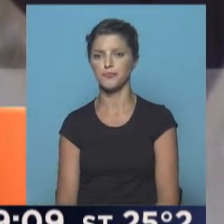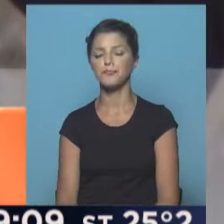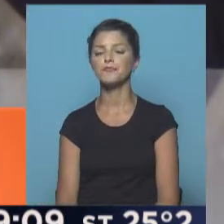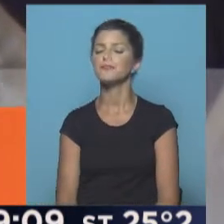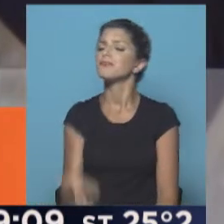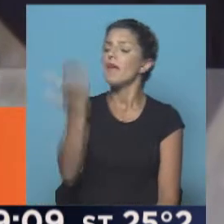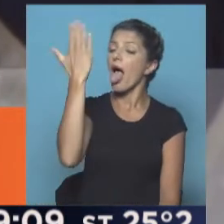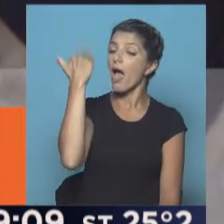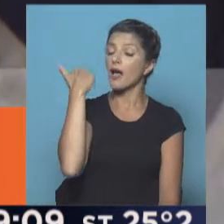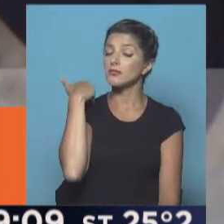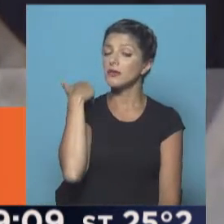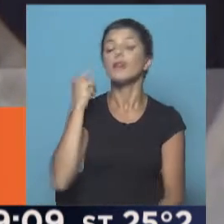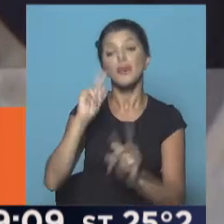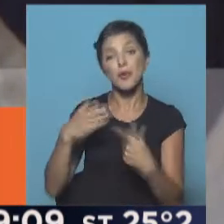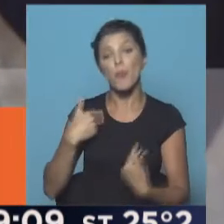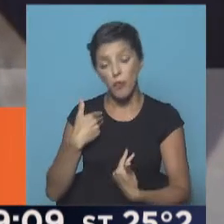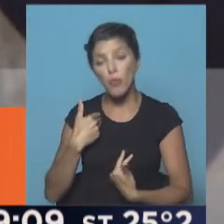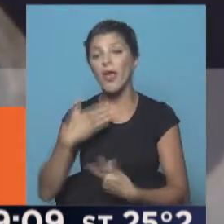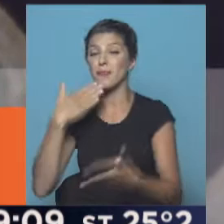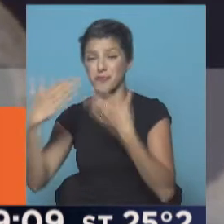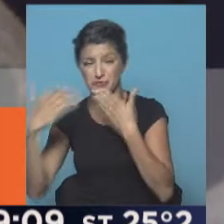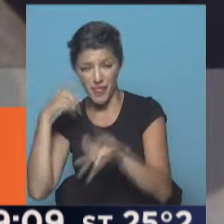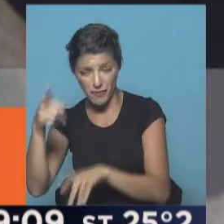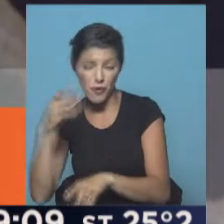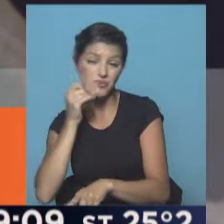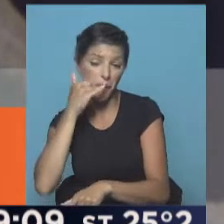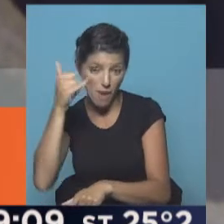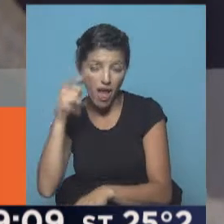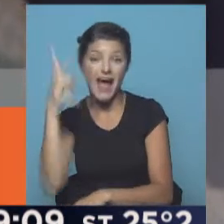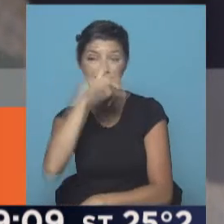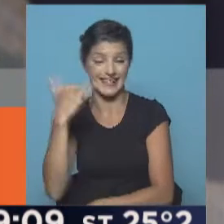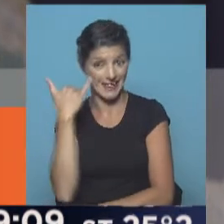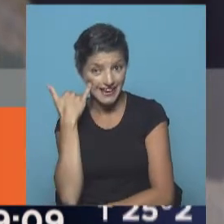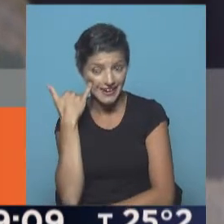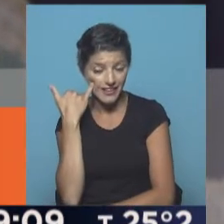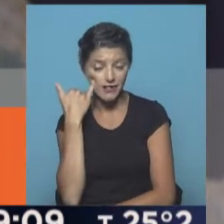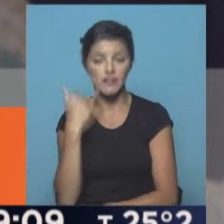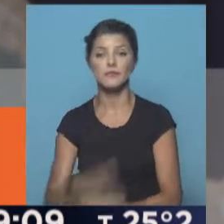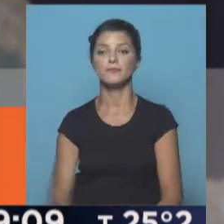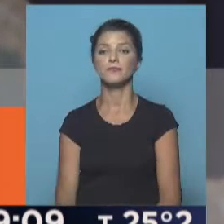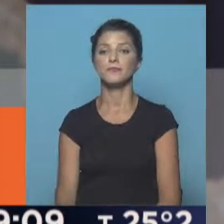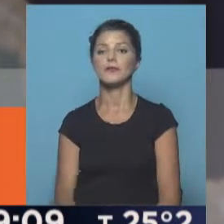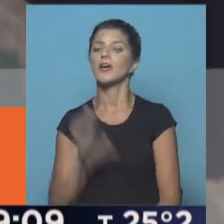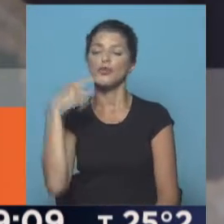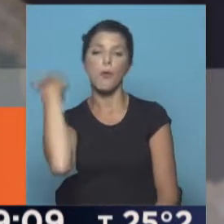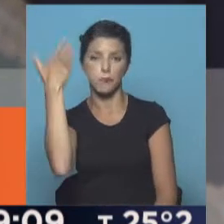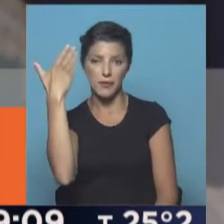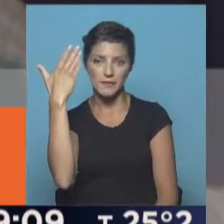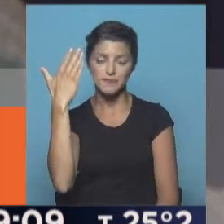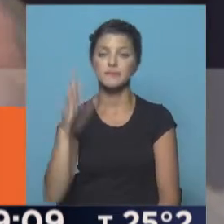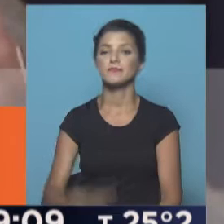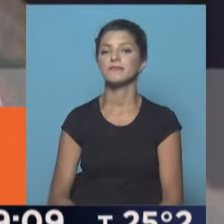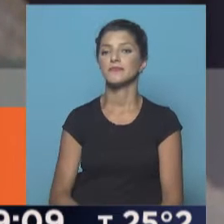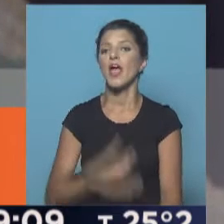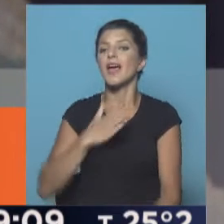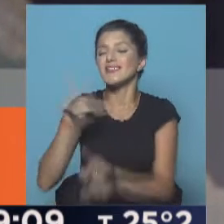Ayer tuve la oportunidad también de hablar con la secretaria Clinton y tuve la oportunidad de escuchar sus declaraciones. No podría sentirme más